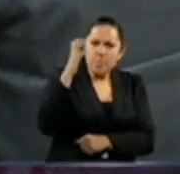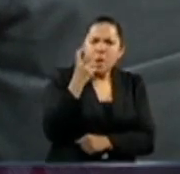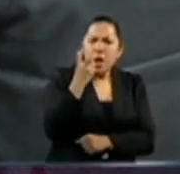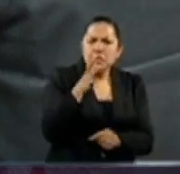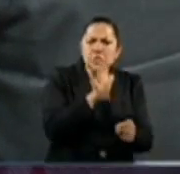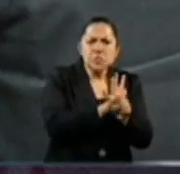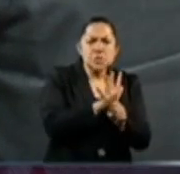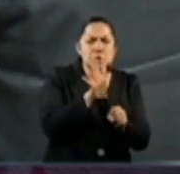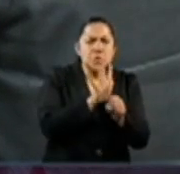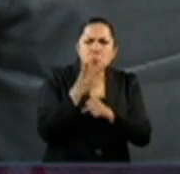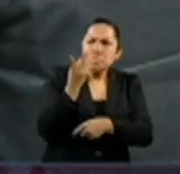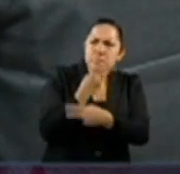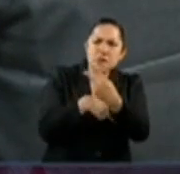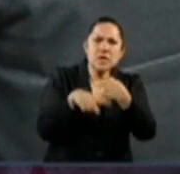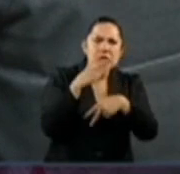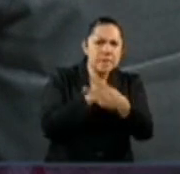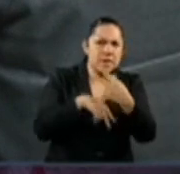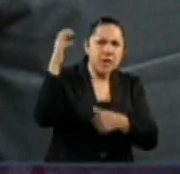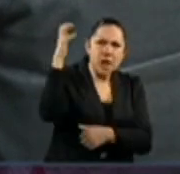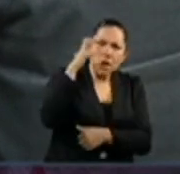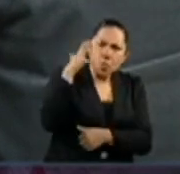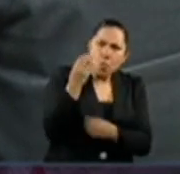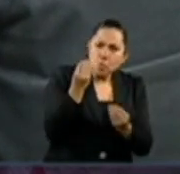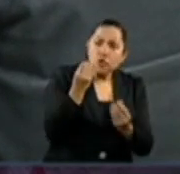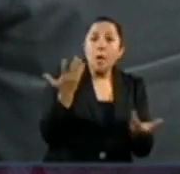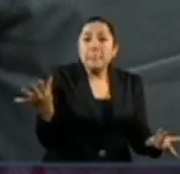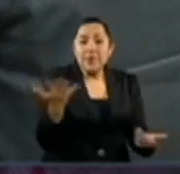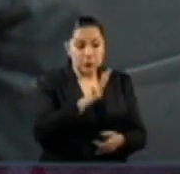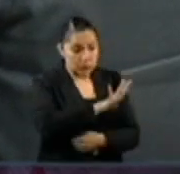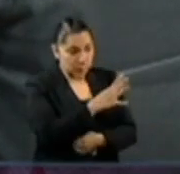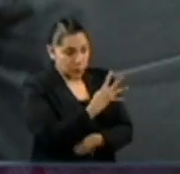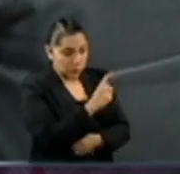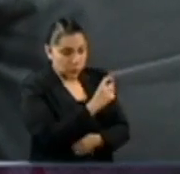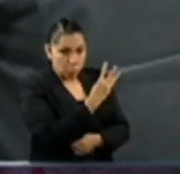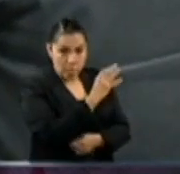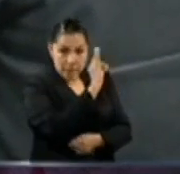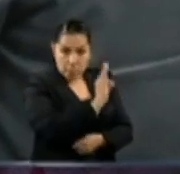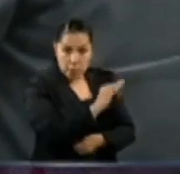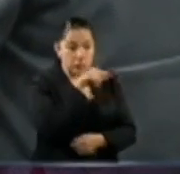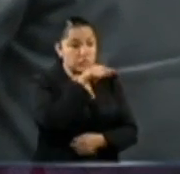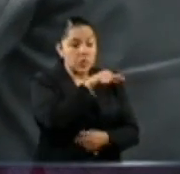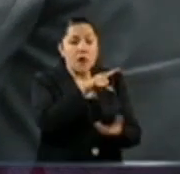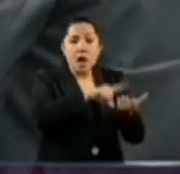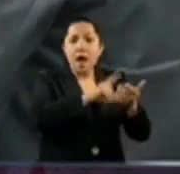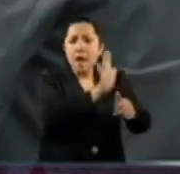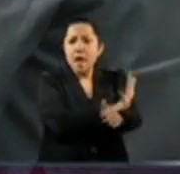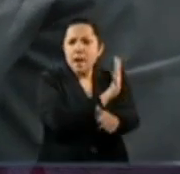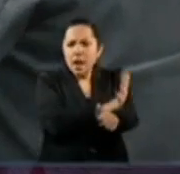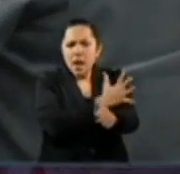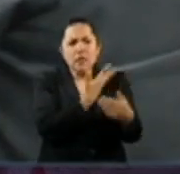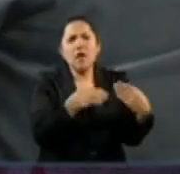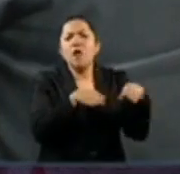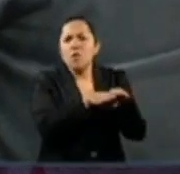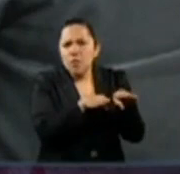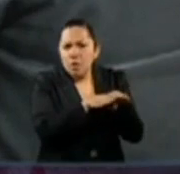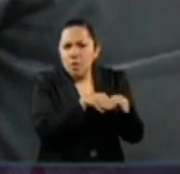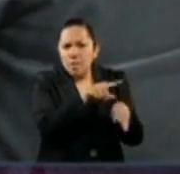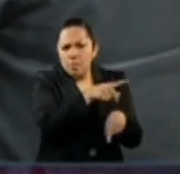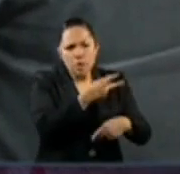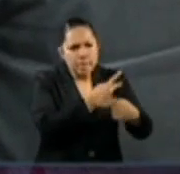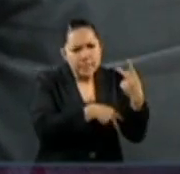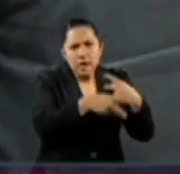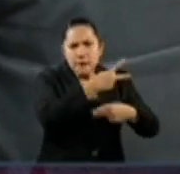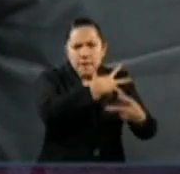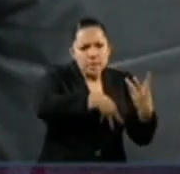el 59.4% de la energía producida en México fue de ciclo combinado, es decir, que usa